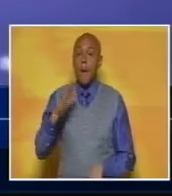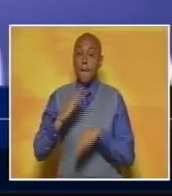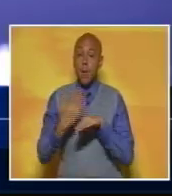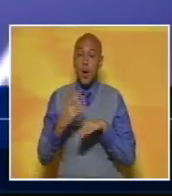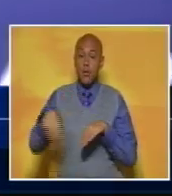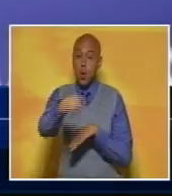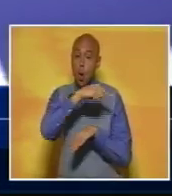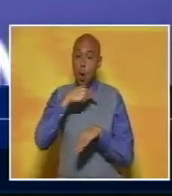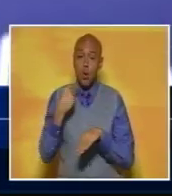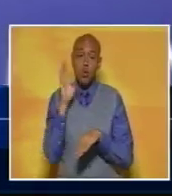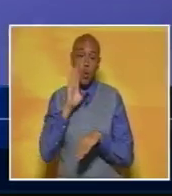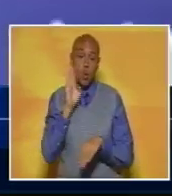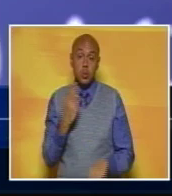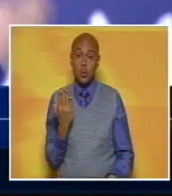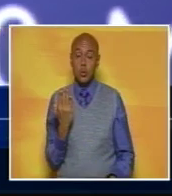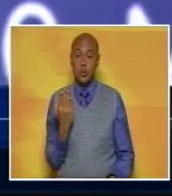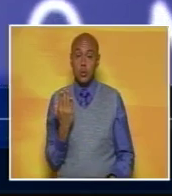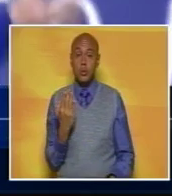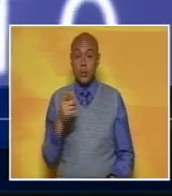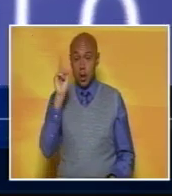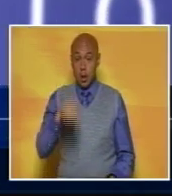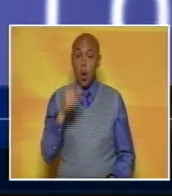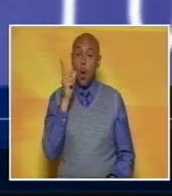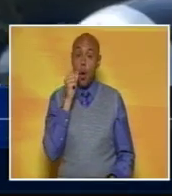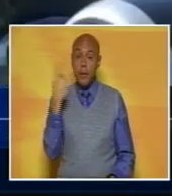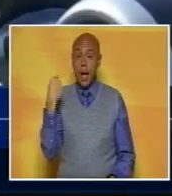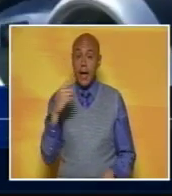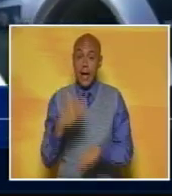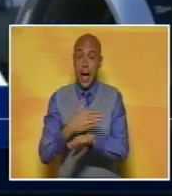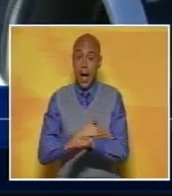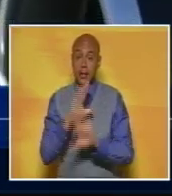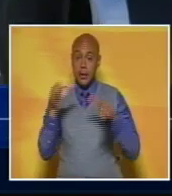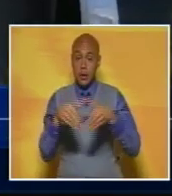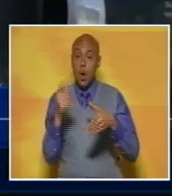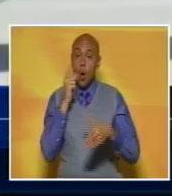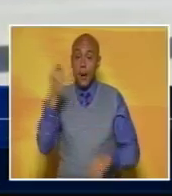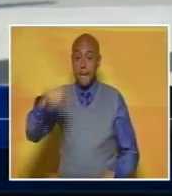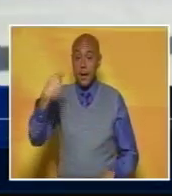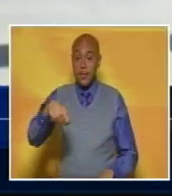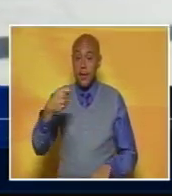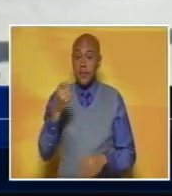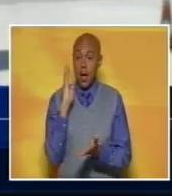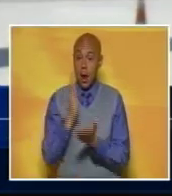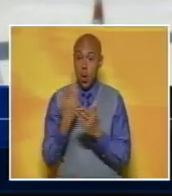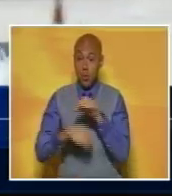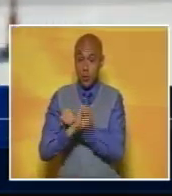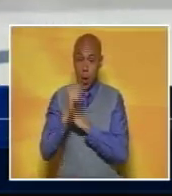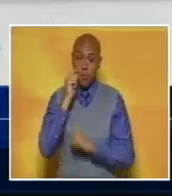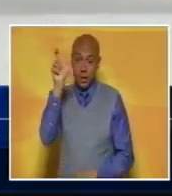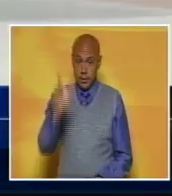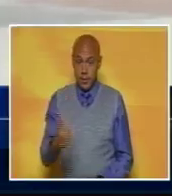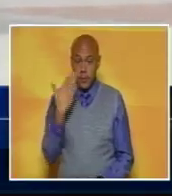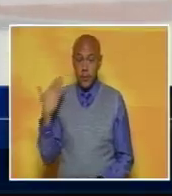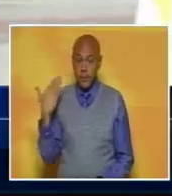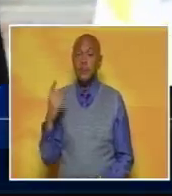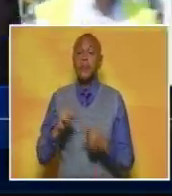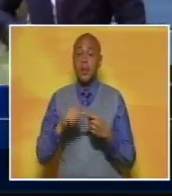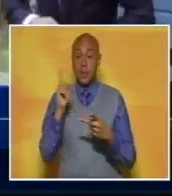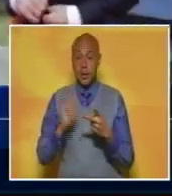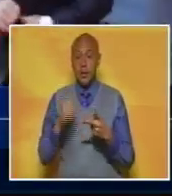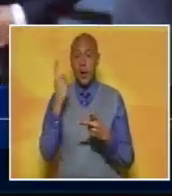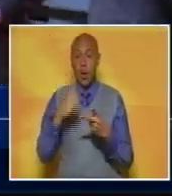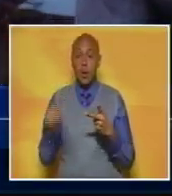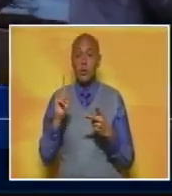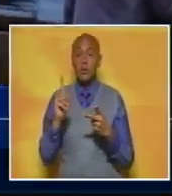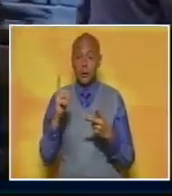a todos. Messi y Vidal ya se habrían reunido con el presidente del club, Josep María Bartomeu, y el mismo Vidal